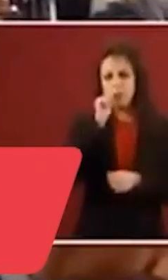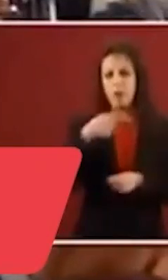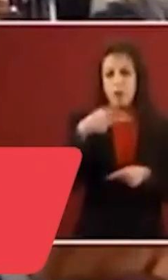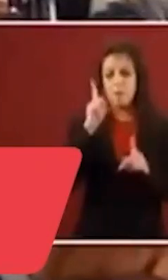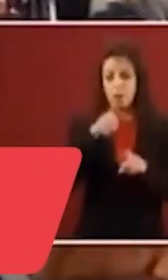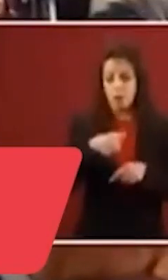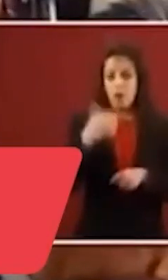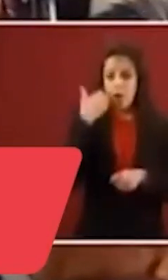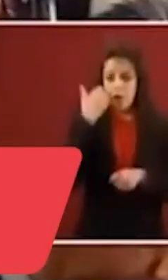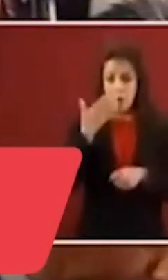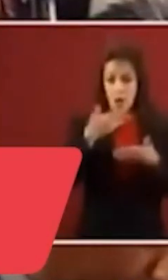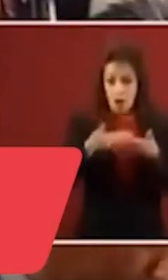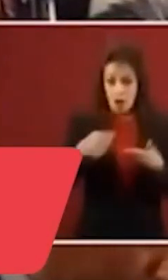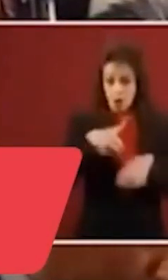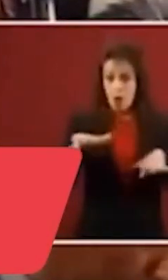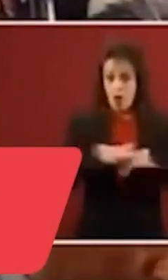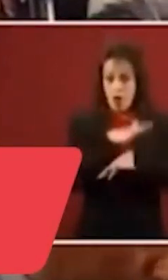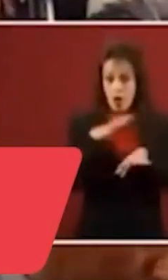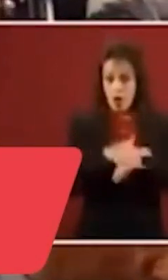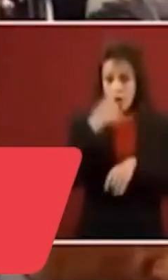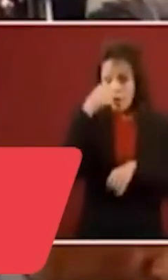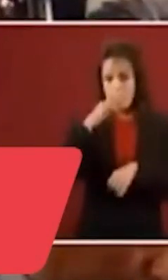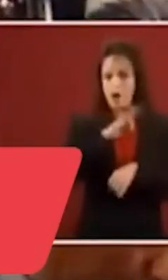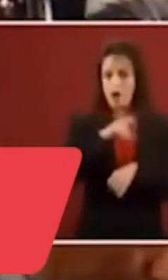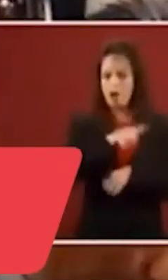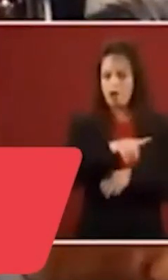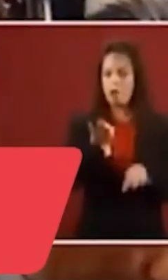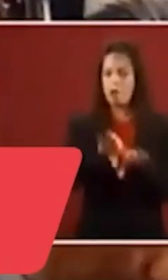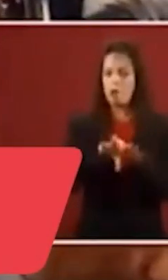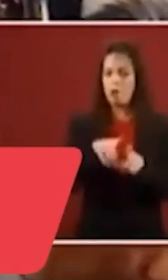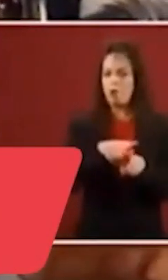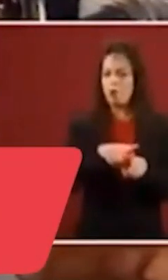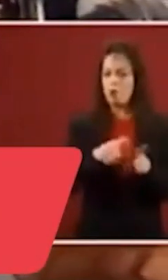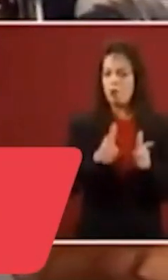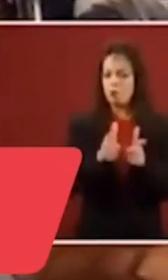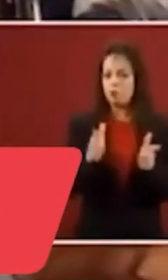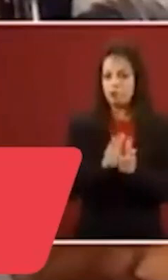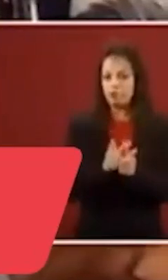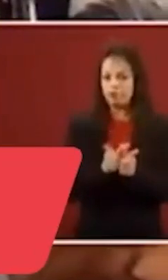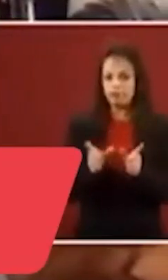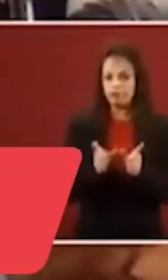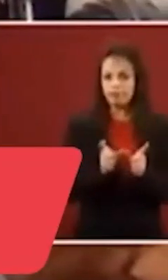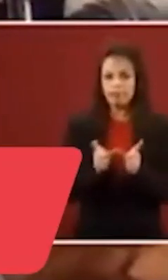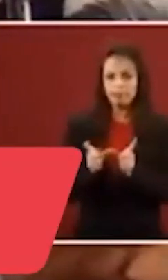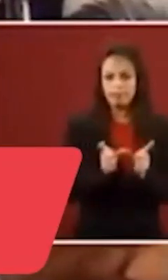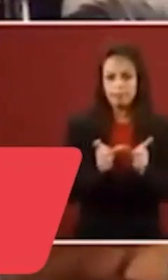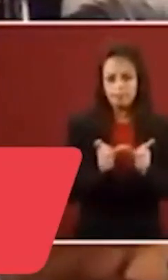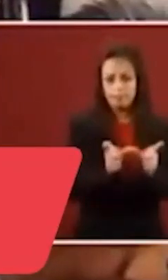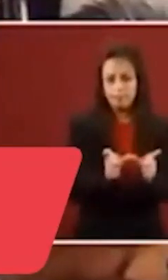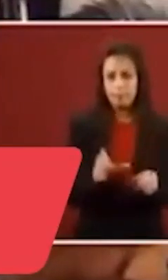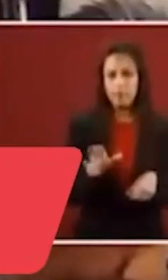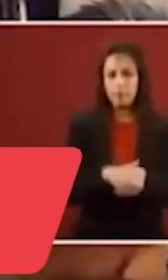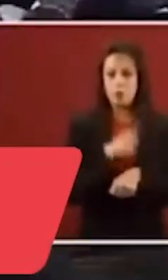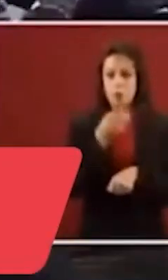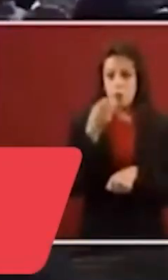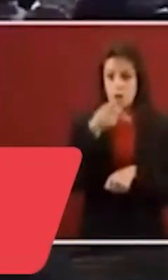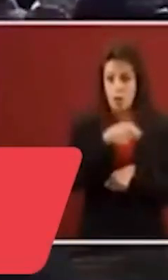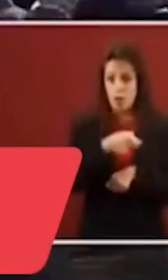un historiador, un abogado, un periodista, un filósofo, entre muchas